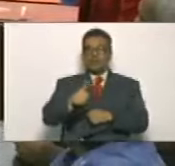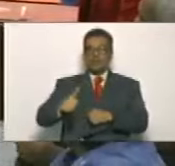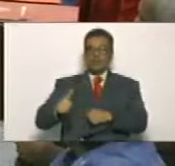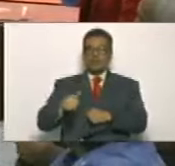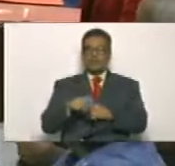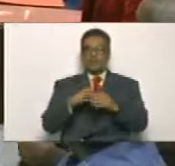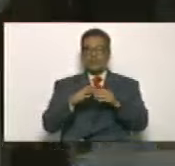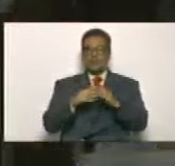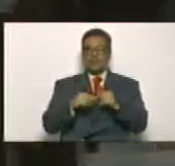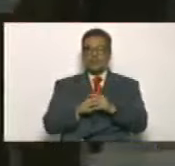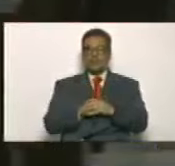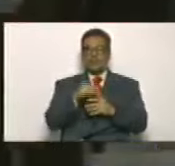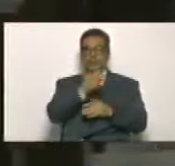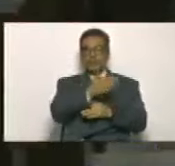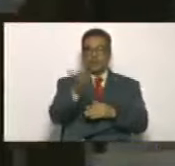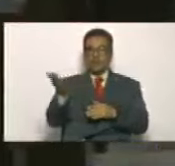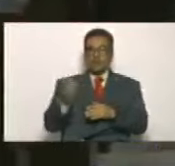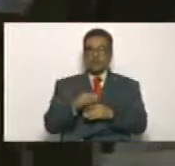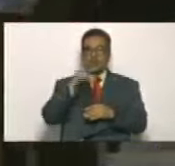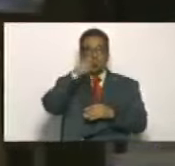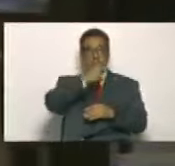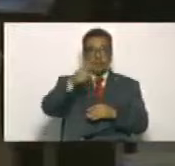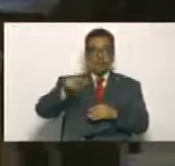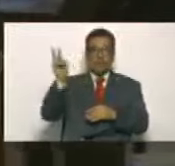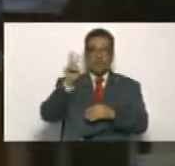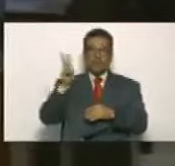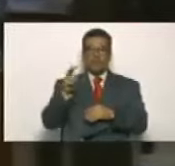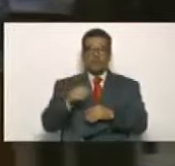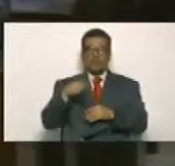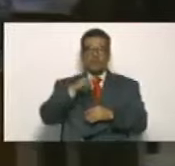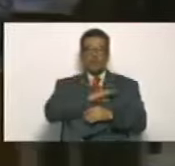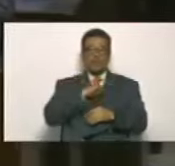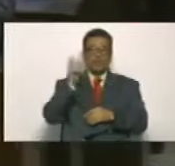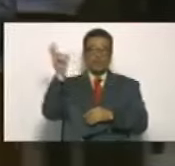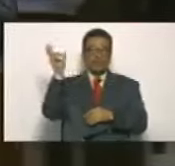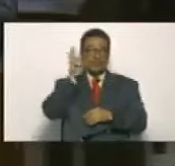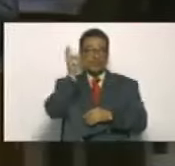y para cada uno de ustedes. Pueblo de Venezuela que me escucha.